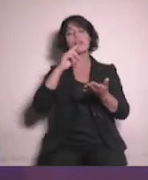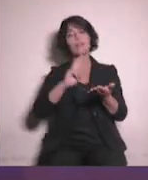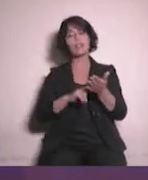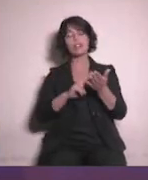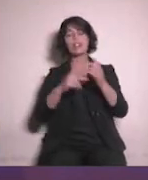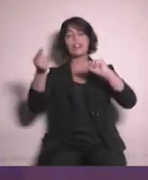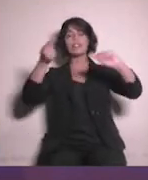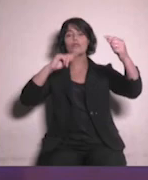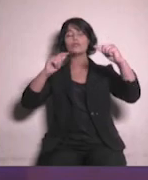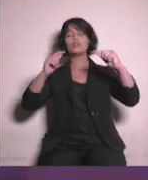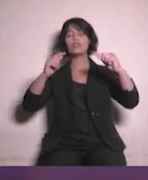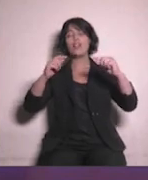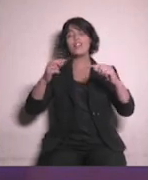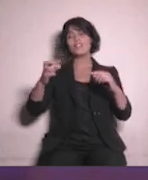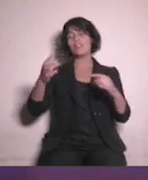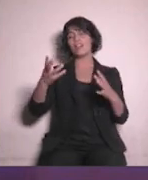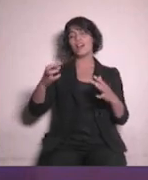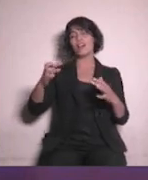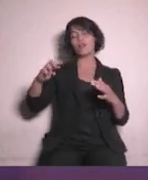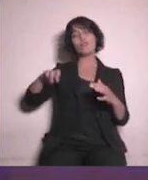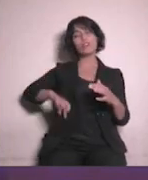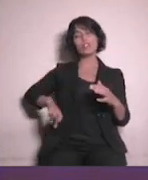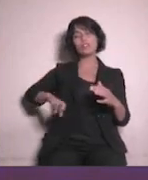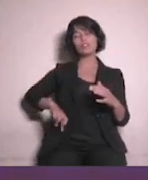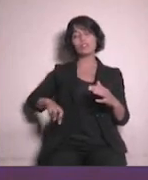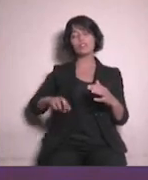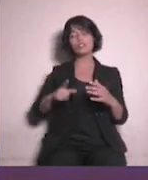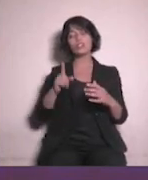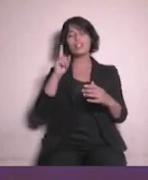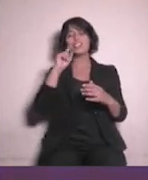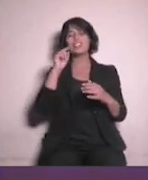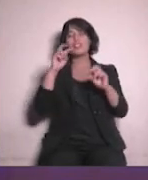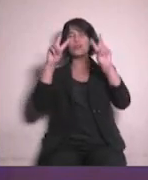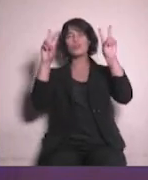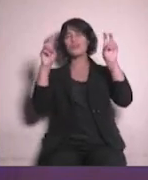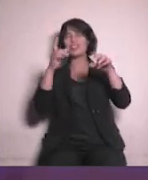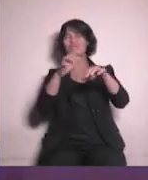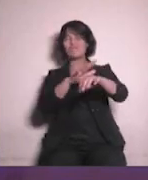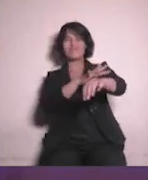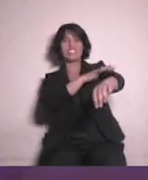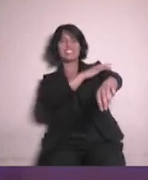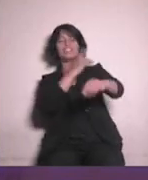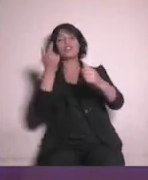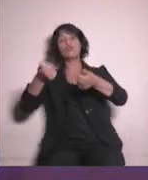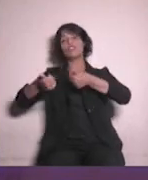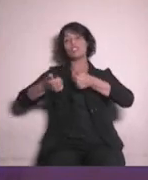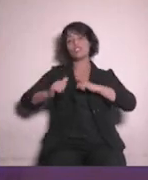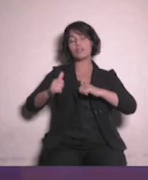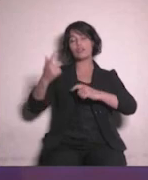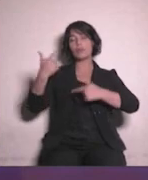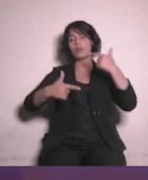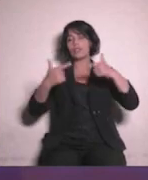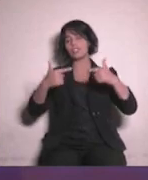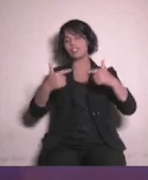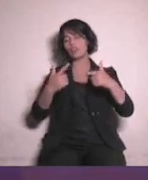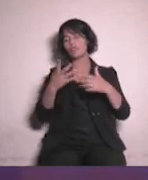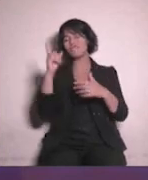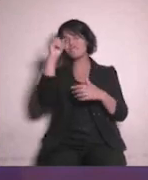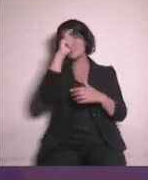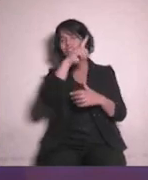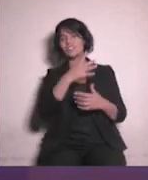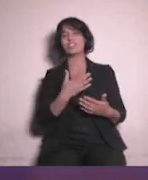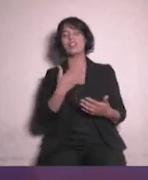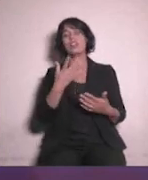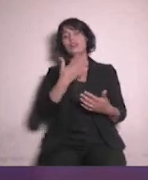discusión previsional representa una problemática social sensible y un desafío político y económico complejo, razón por la